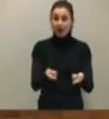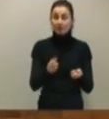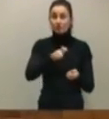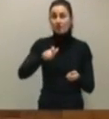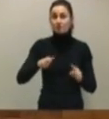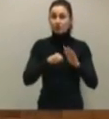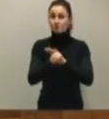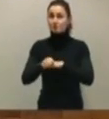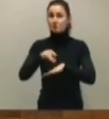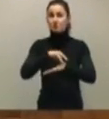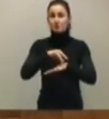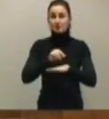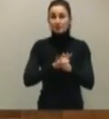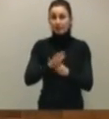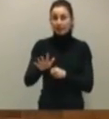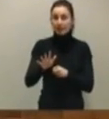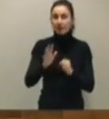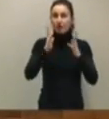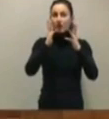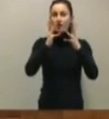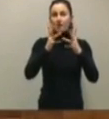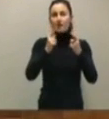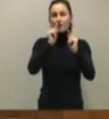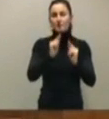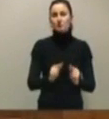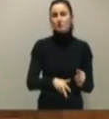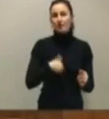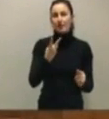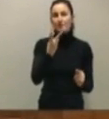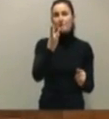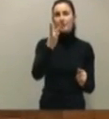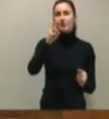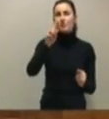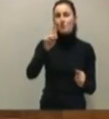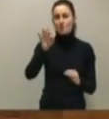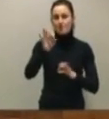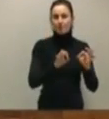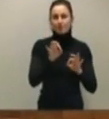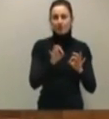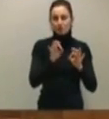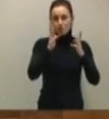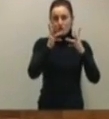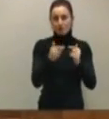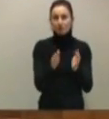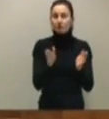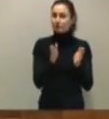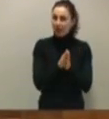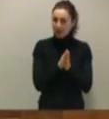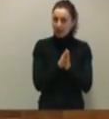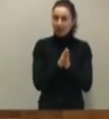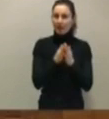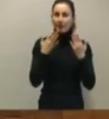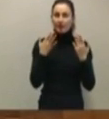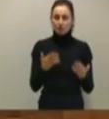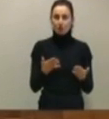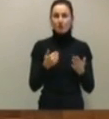personal sanitario representa en el conjunto del presupuesto de la comunidad el 21% de todo el gasto de nuestro presupuesto. Y, por